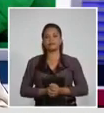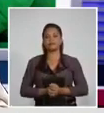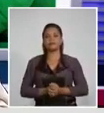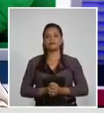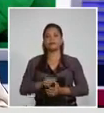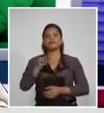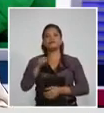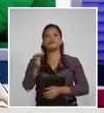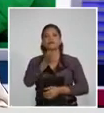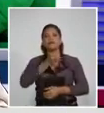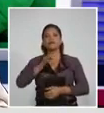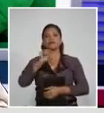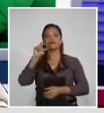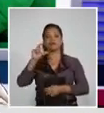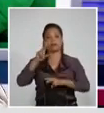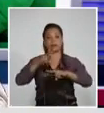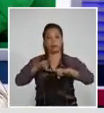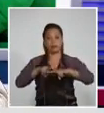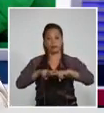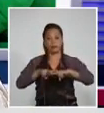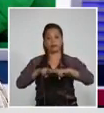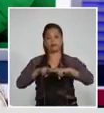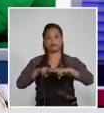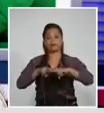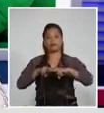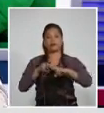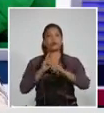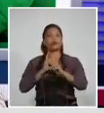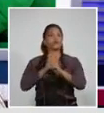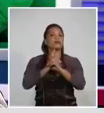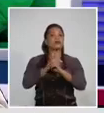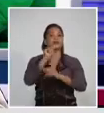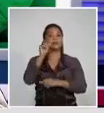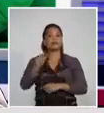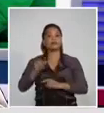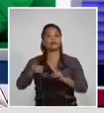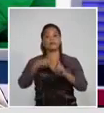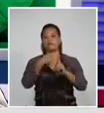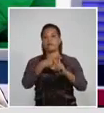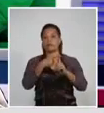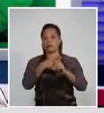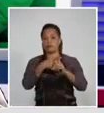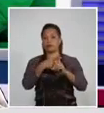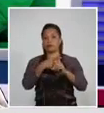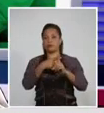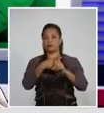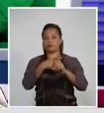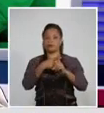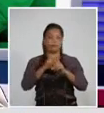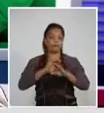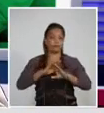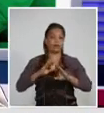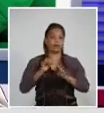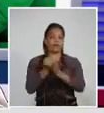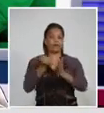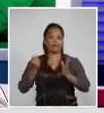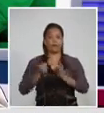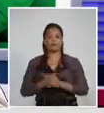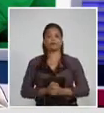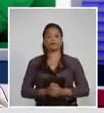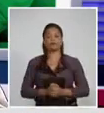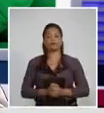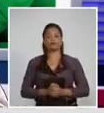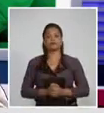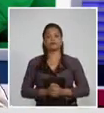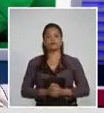municipio Centro Habana, en La Habana, contacto de un caso positivo ya diagnosticado, también